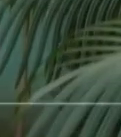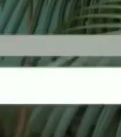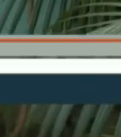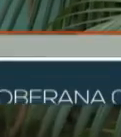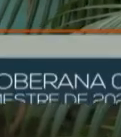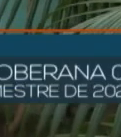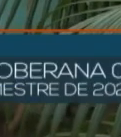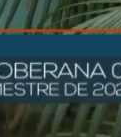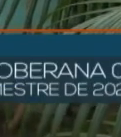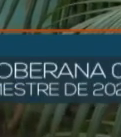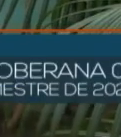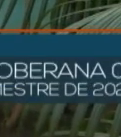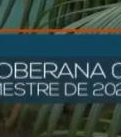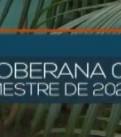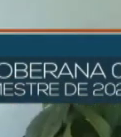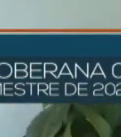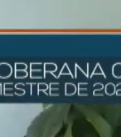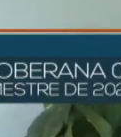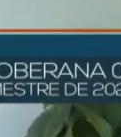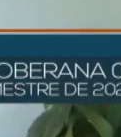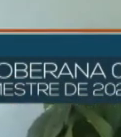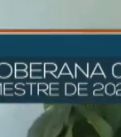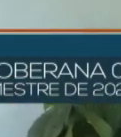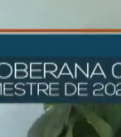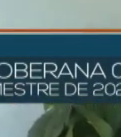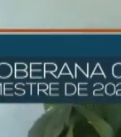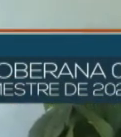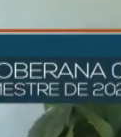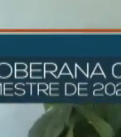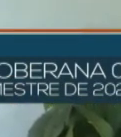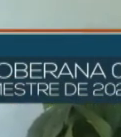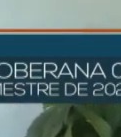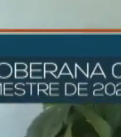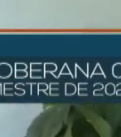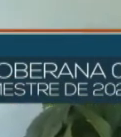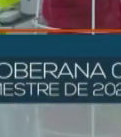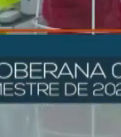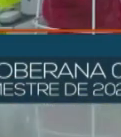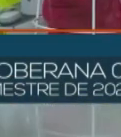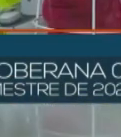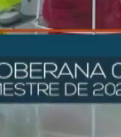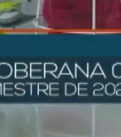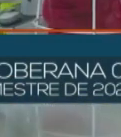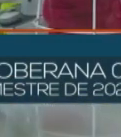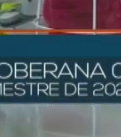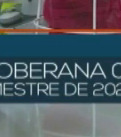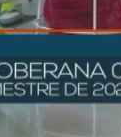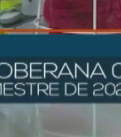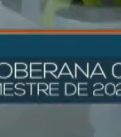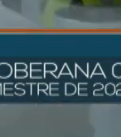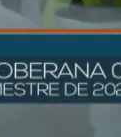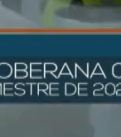haciendo una breve actualización 2 sobre la situación de la pandemia de la cob y 19 en